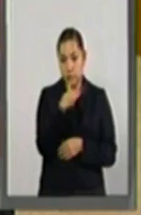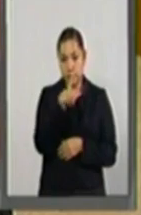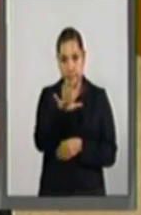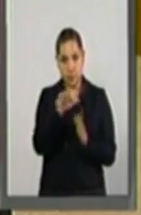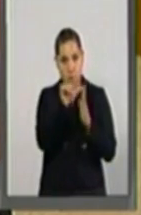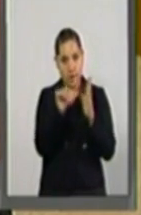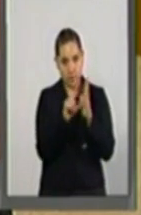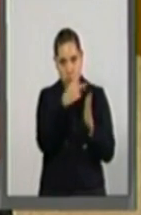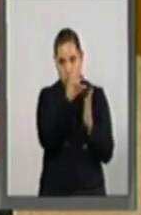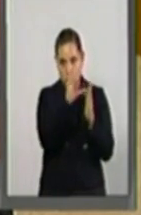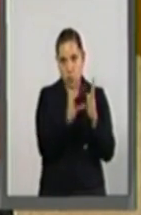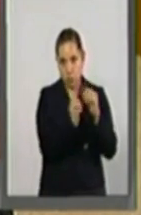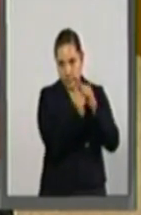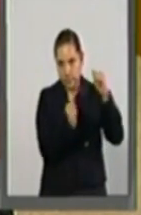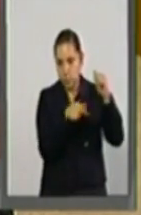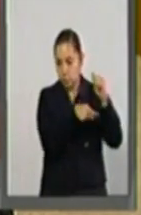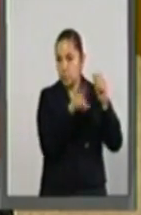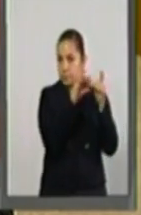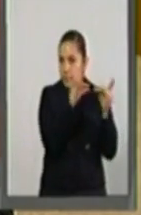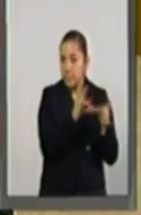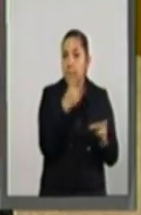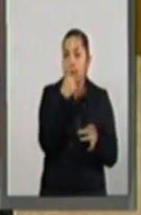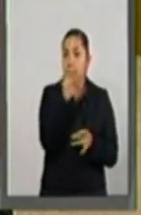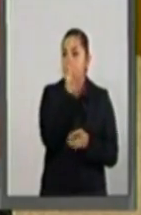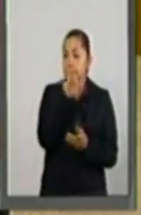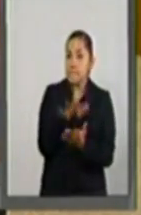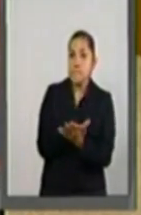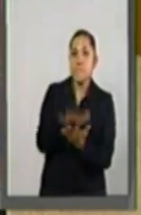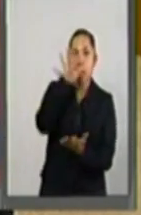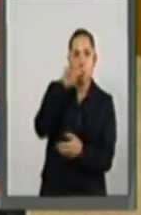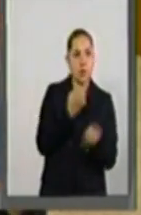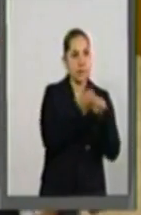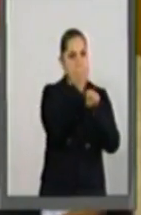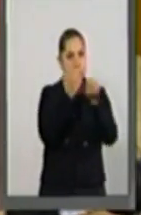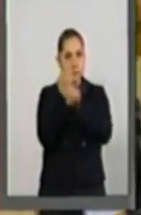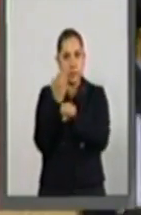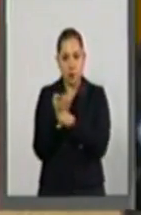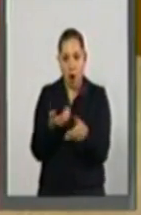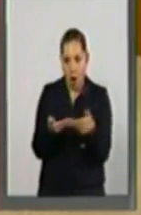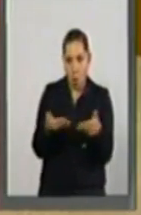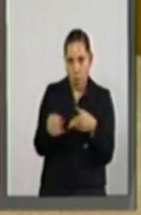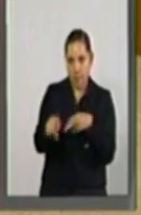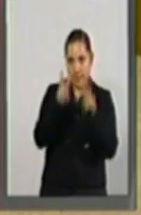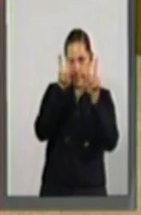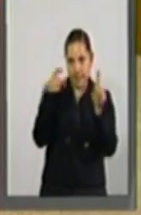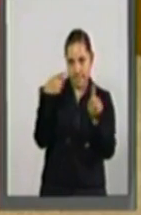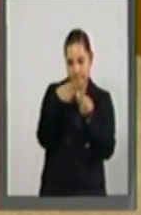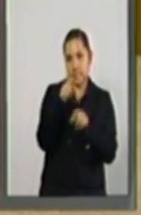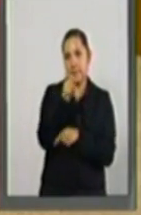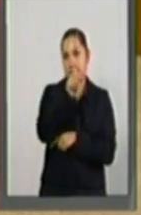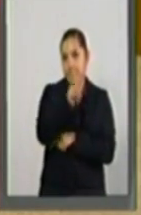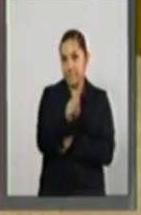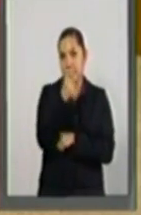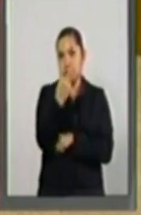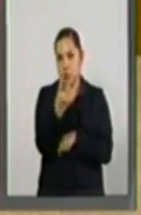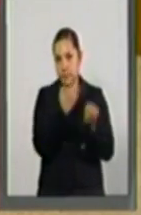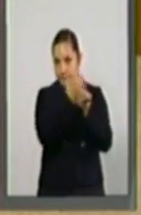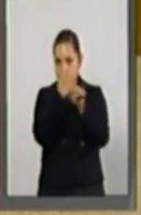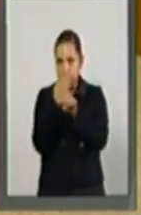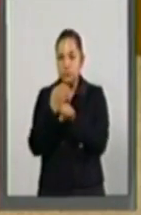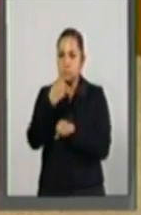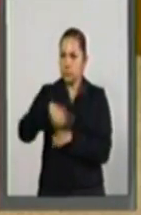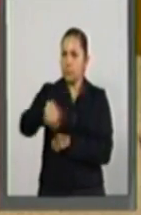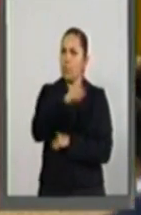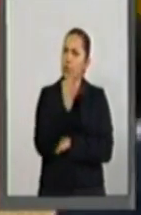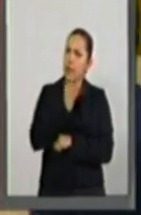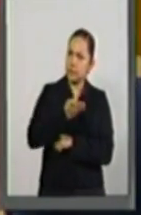de las legislaturas estatales, en este caso 22 de ellas, han otorgado su aprobación a la minuta remitida por